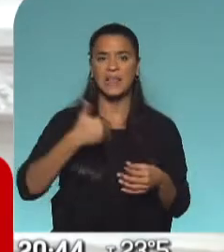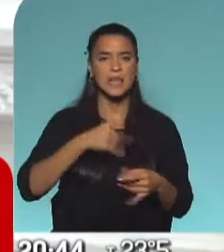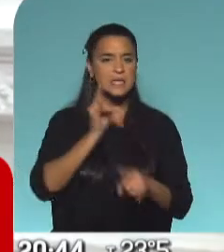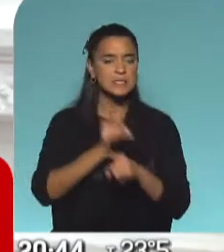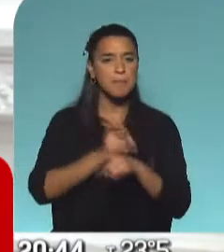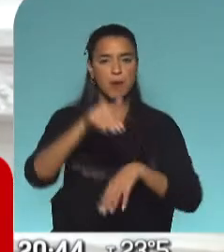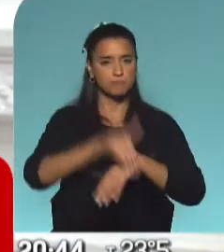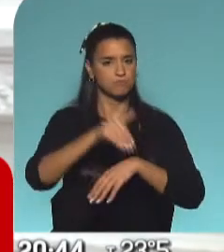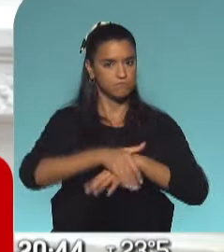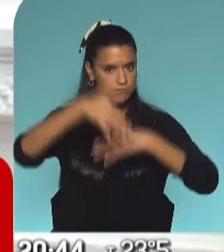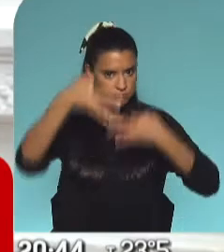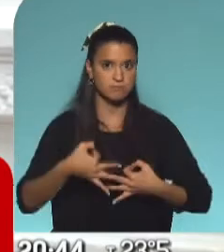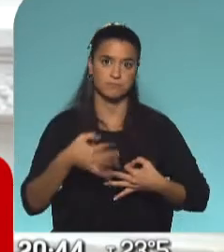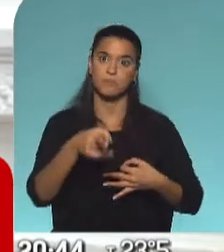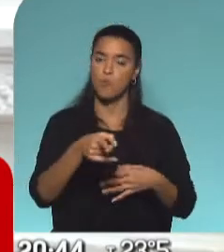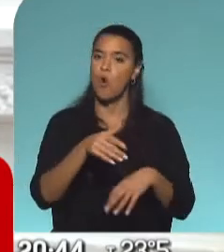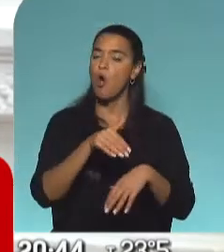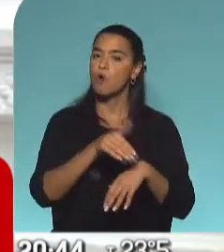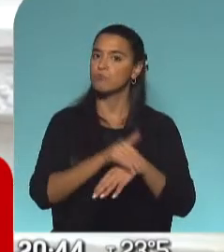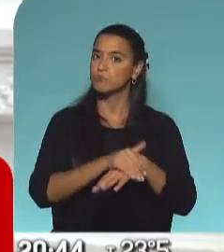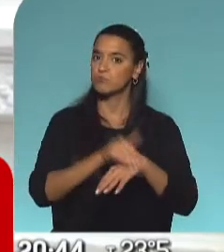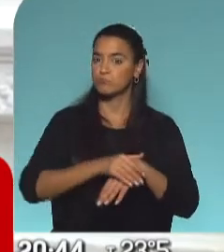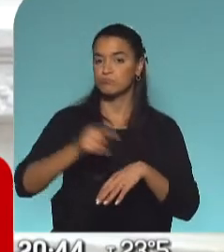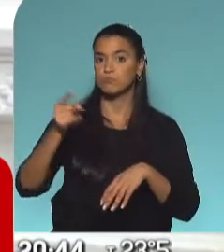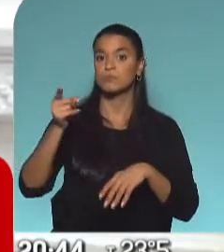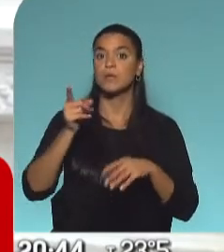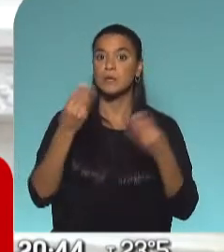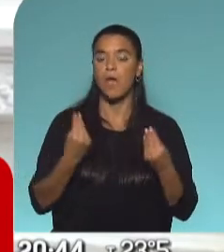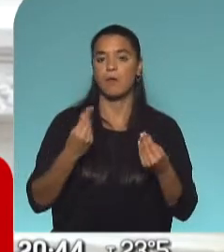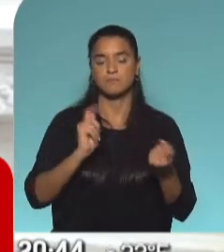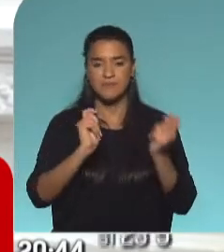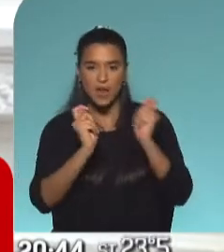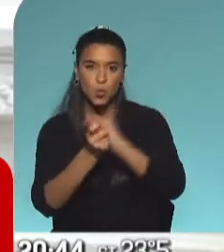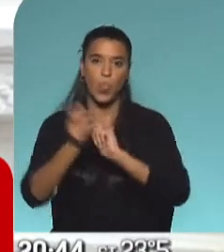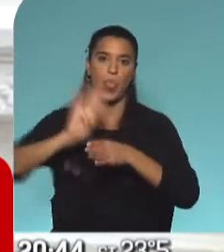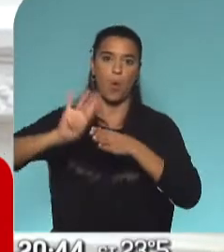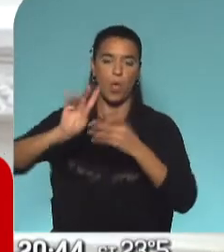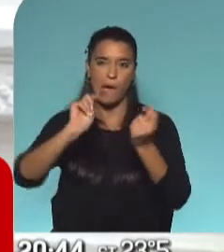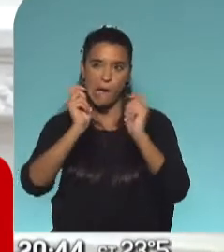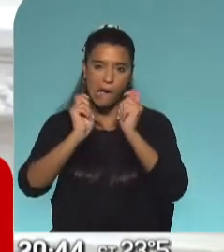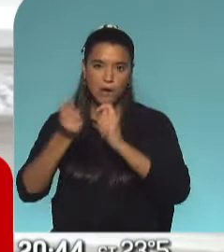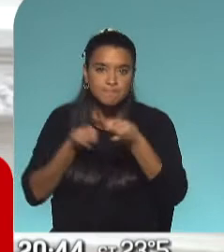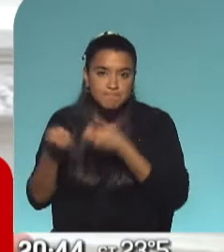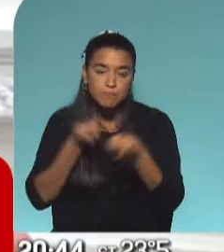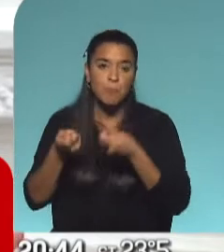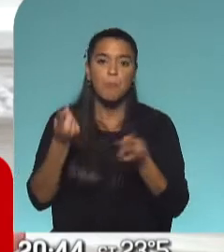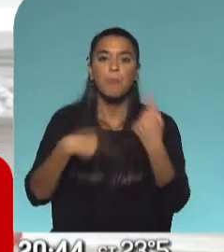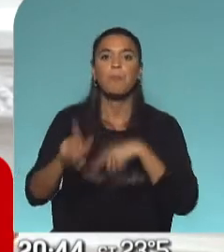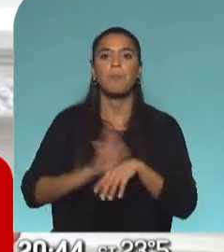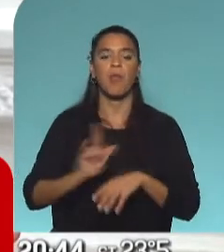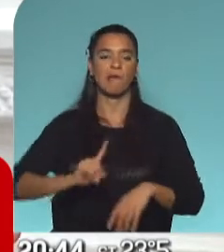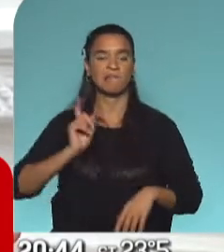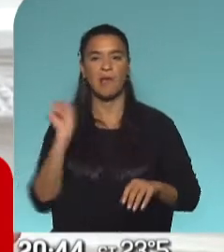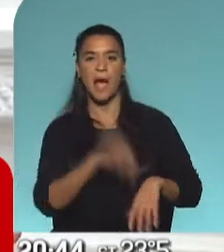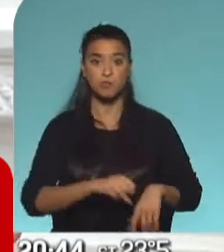mucha responsabilidad y adquirió con mucha responsabilidad el mandato de reestructurar esta deuda, sin dejar jirones de soberanía en